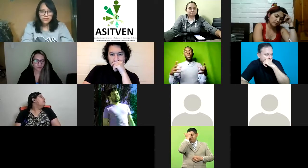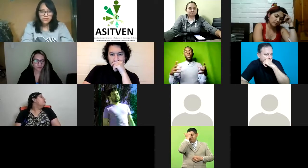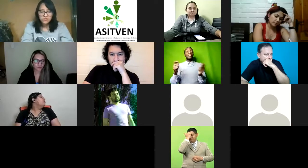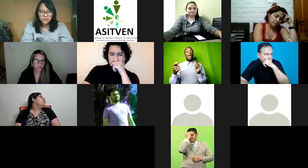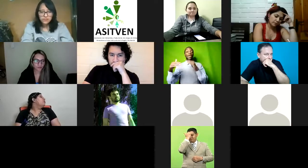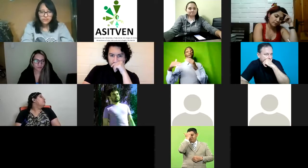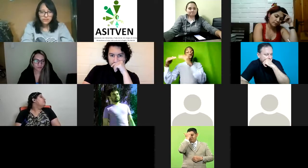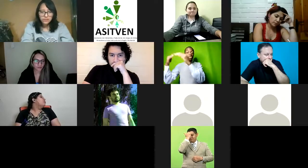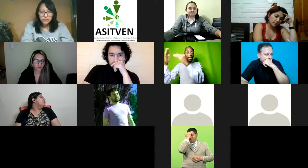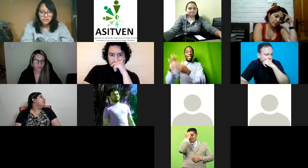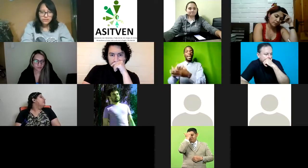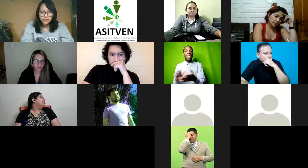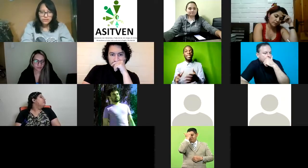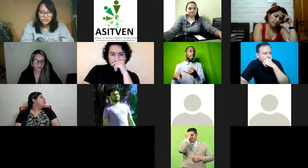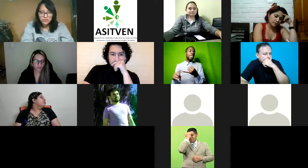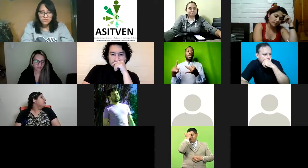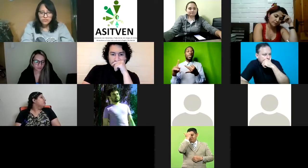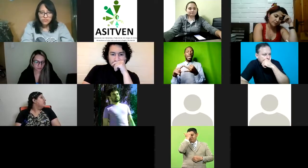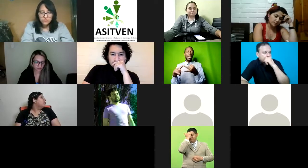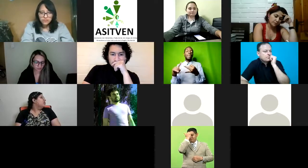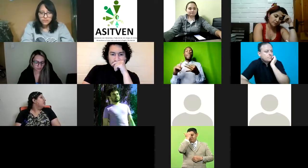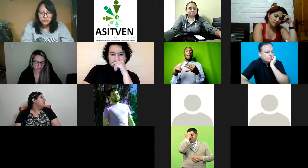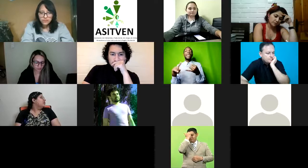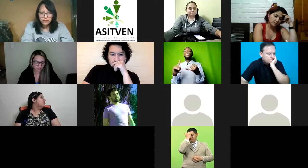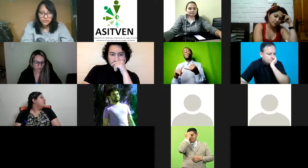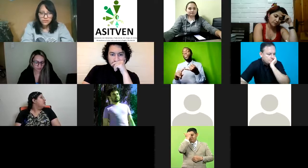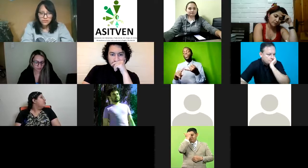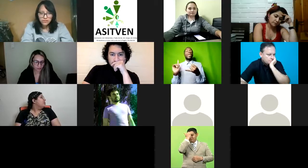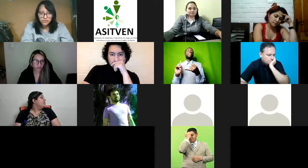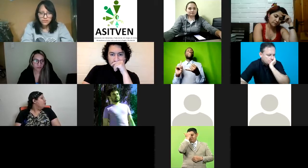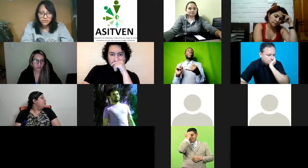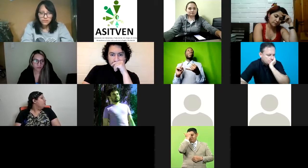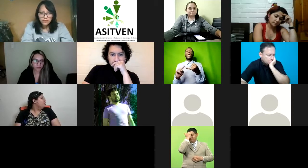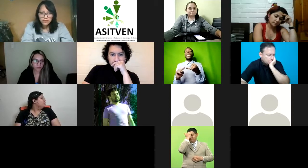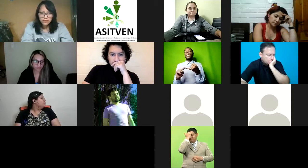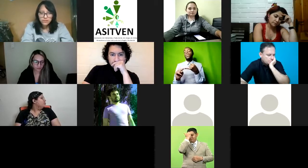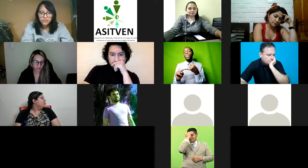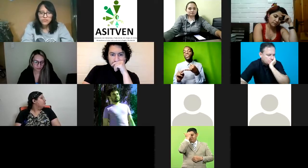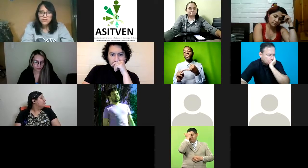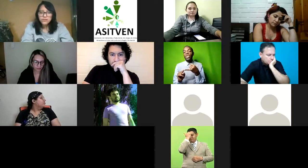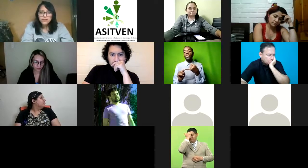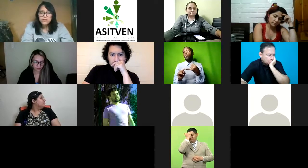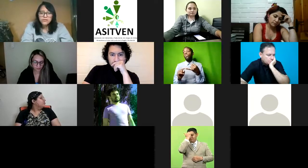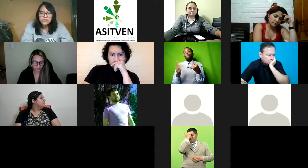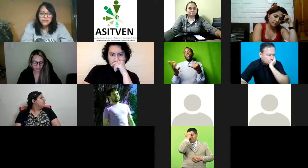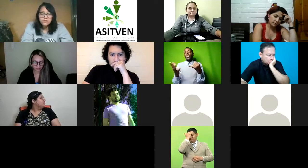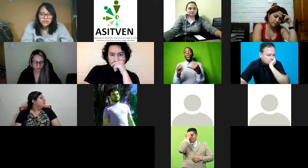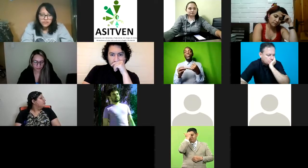tiempo, pasar a otros niveles de avances, como les hablaba ayer, por ejemplo, que comenzó